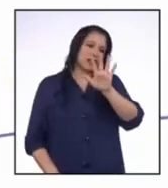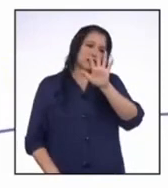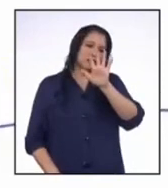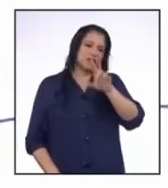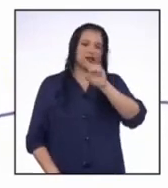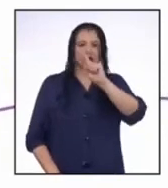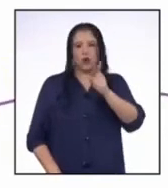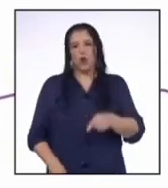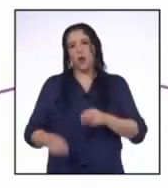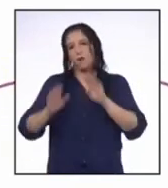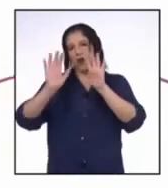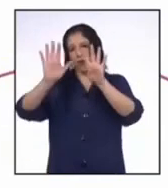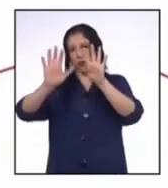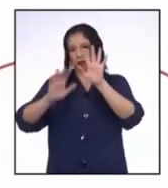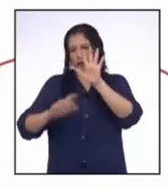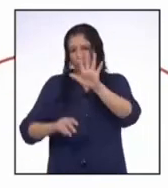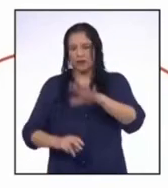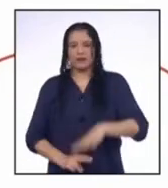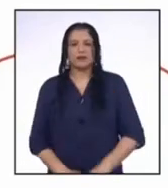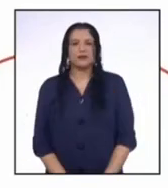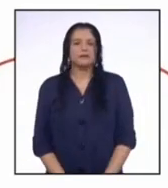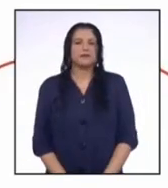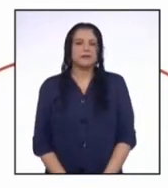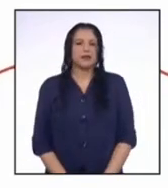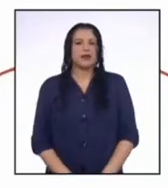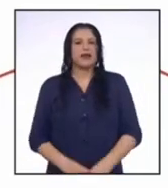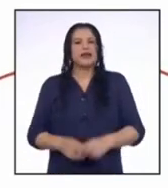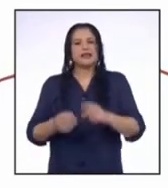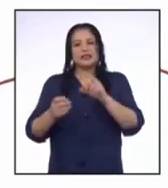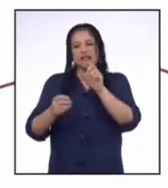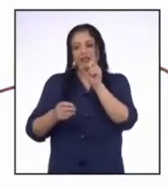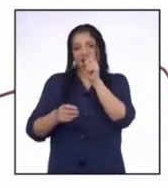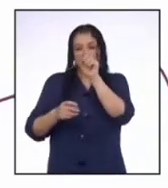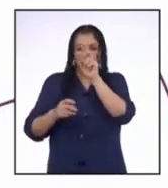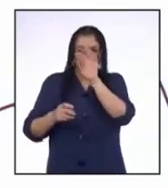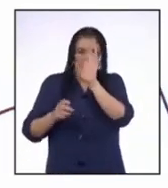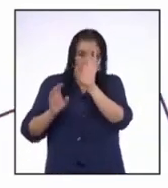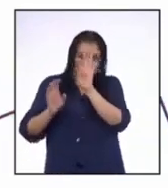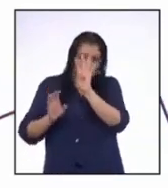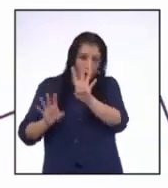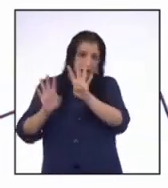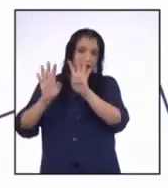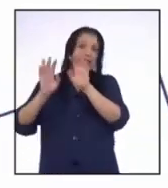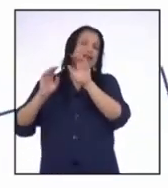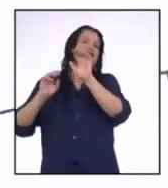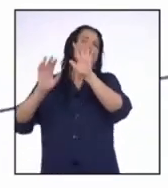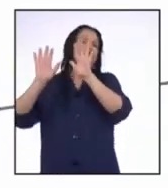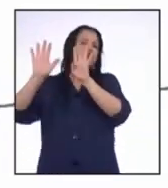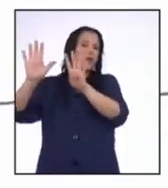2.555 enteros 95 décimos. Redondeando a unidades, son